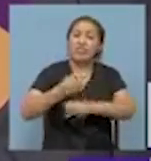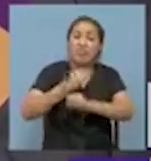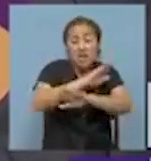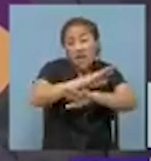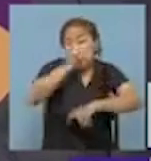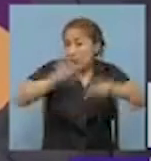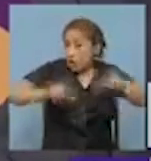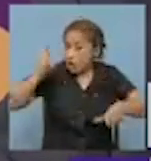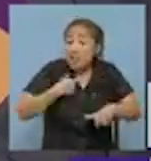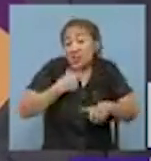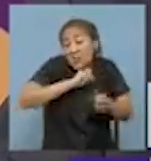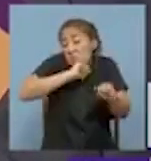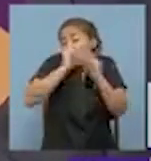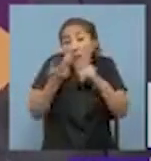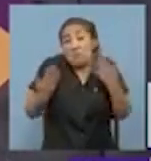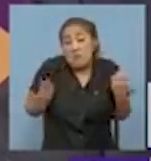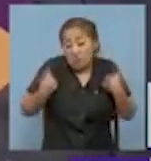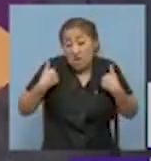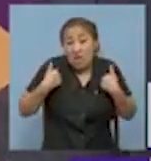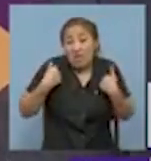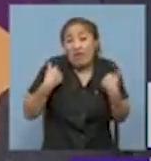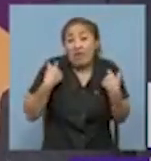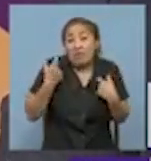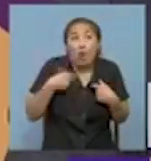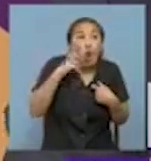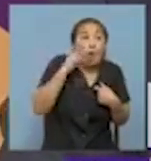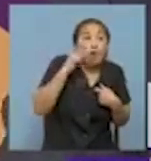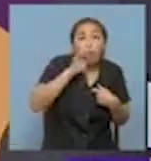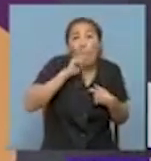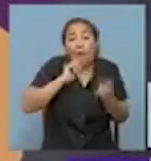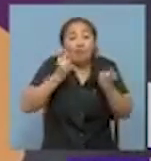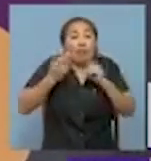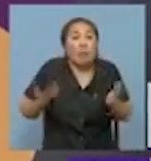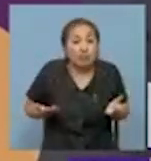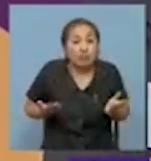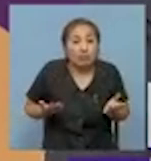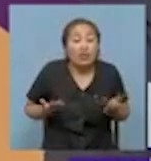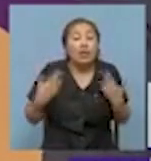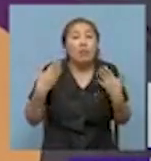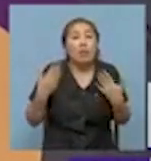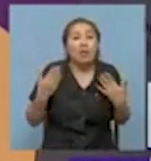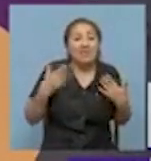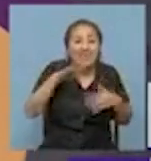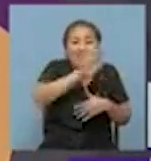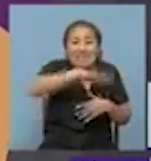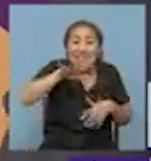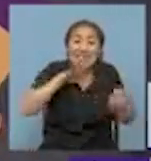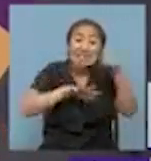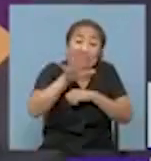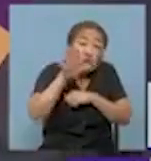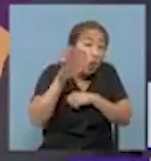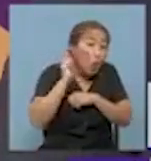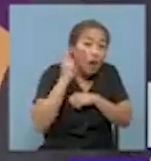al cambio de orientación sexual pero eso no quiere decir que sea parte de una educación sexual que se le da a los chicos de cinco años para orientarlos